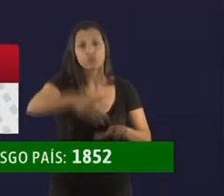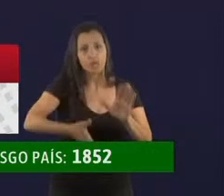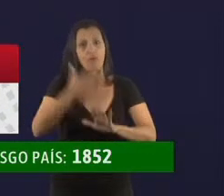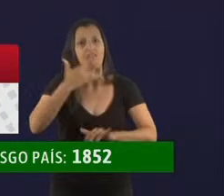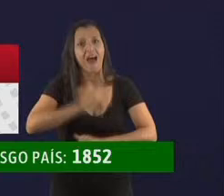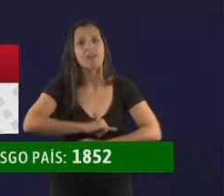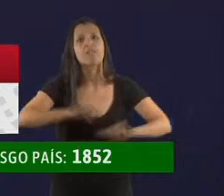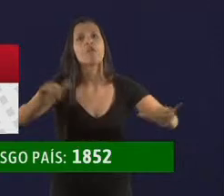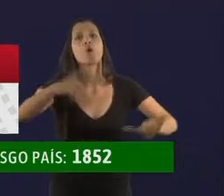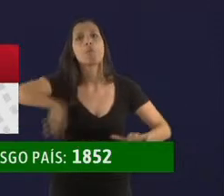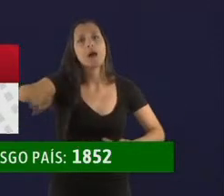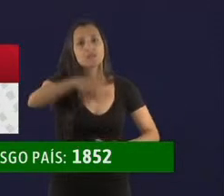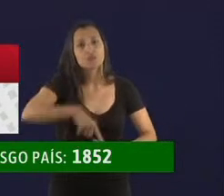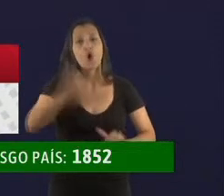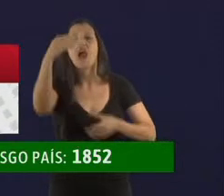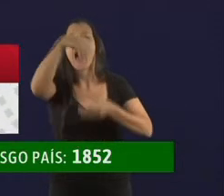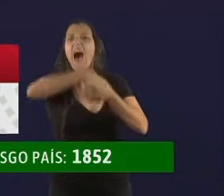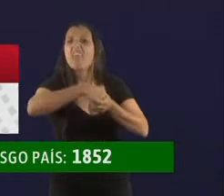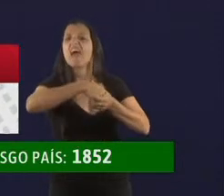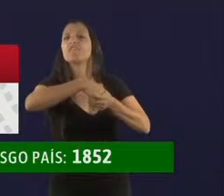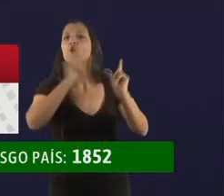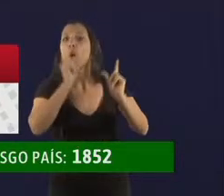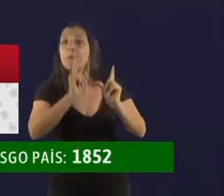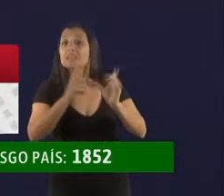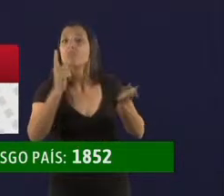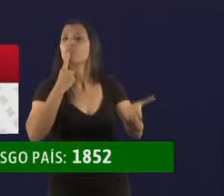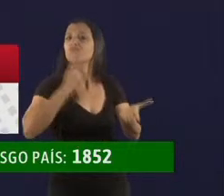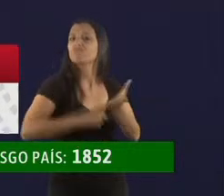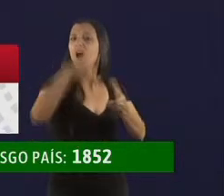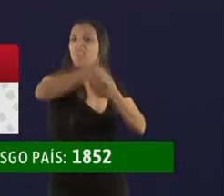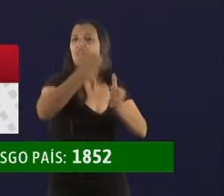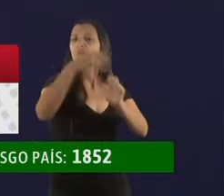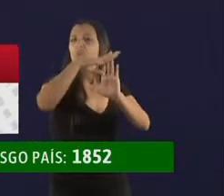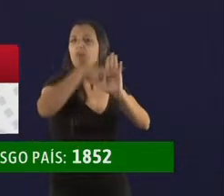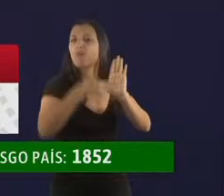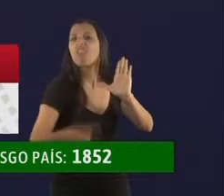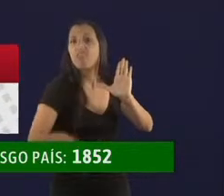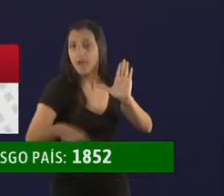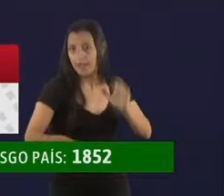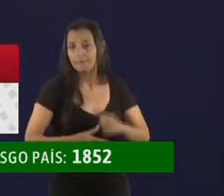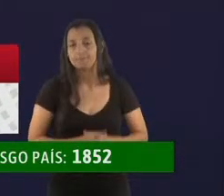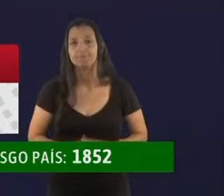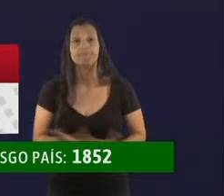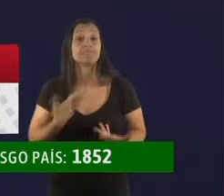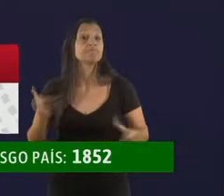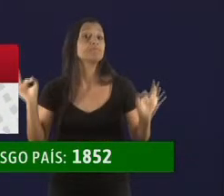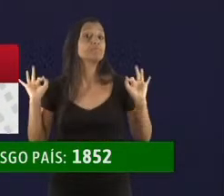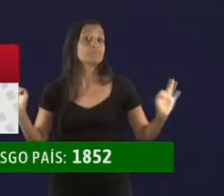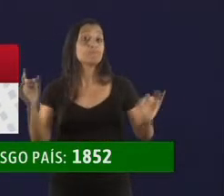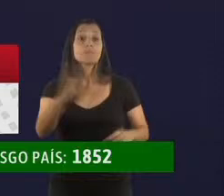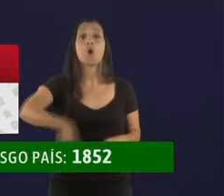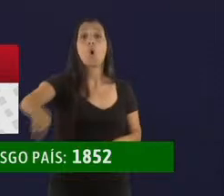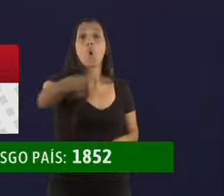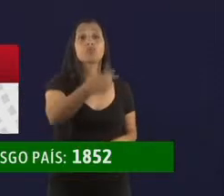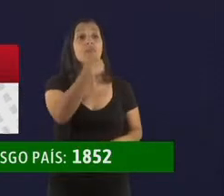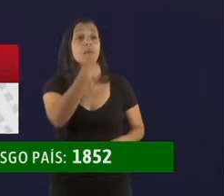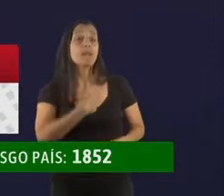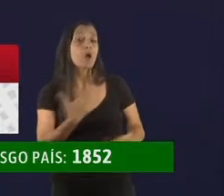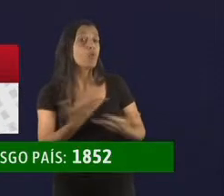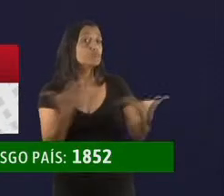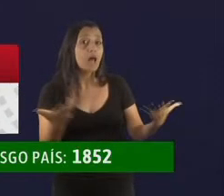de Su contenido eh En lo que respecta a mí eh terminado Así que quedo abierto por si hay